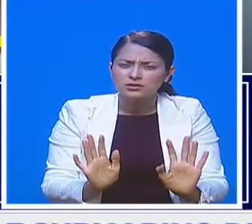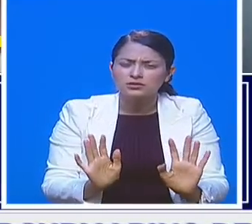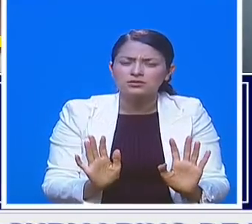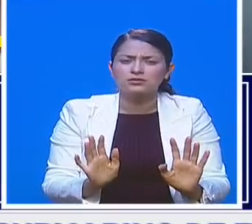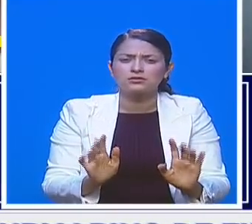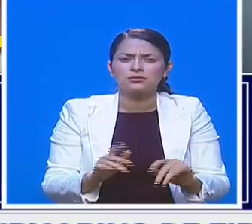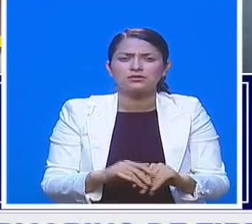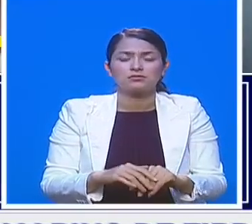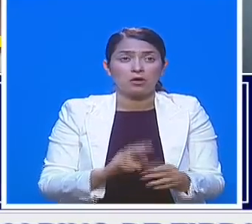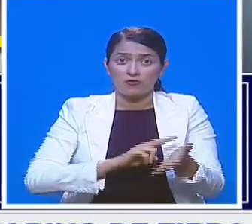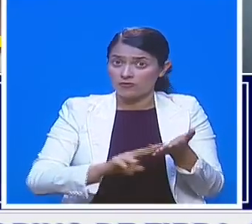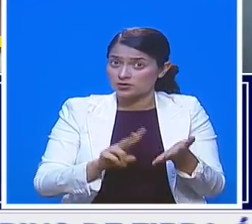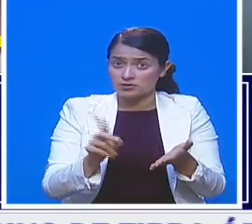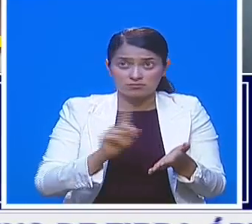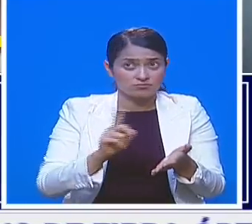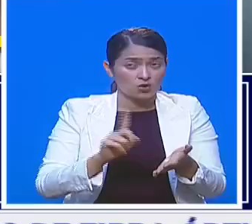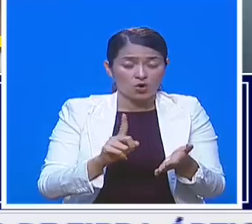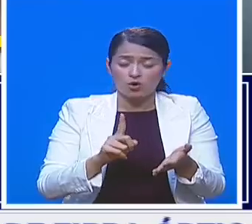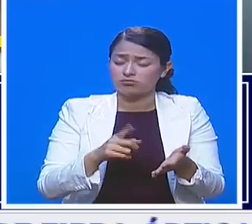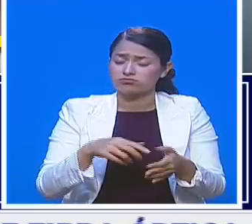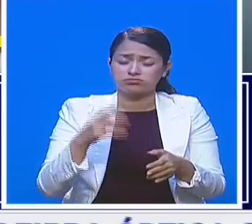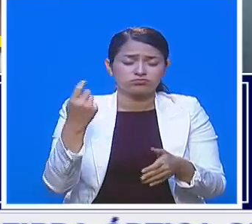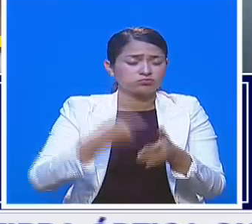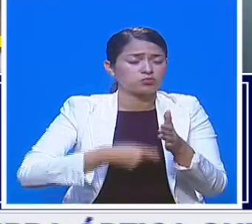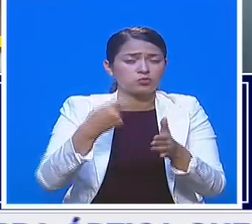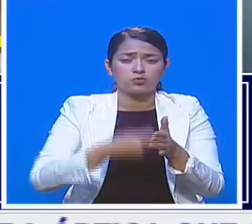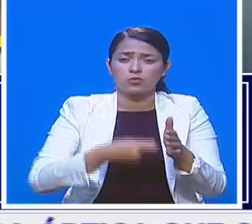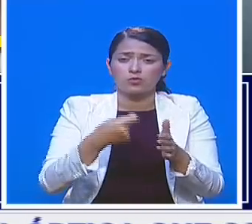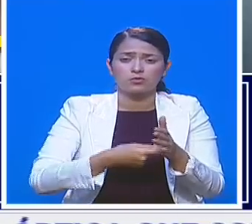No, ni con visa. Prohibida.